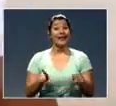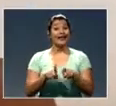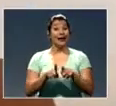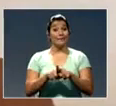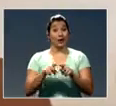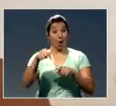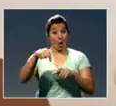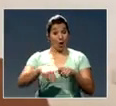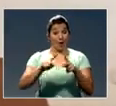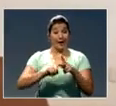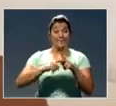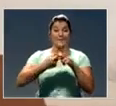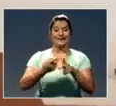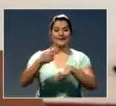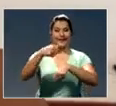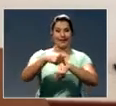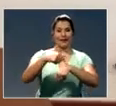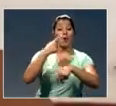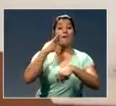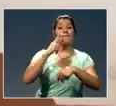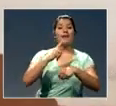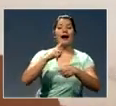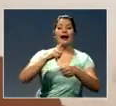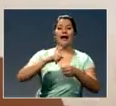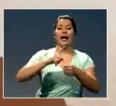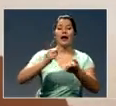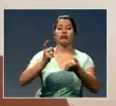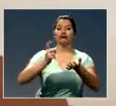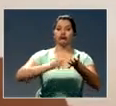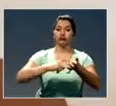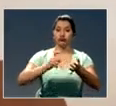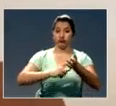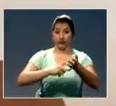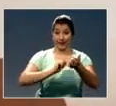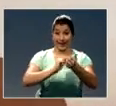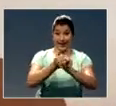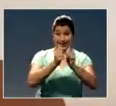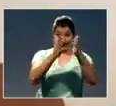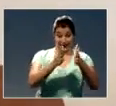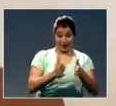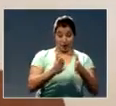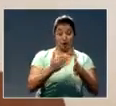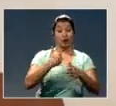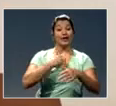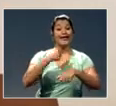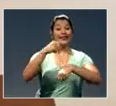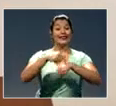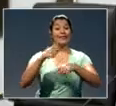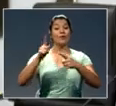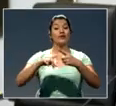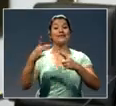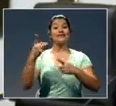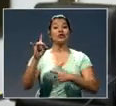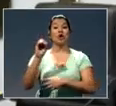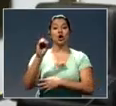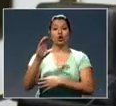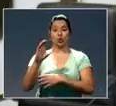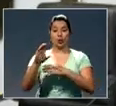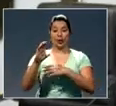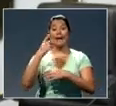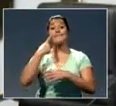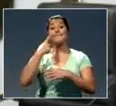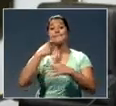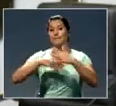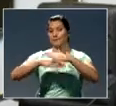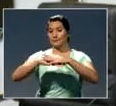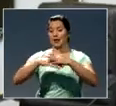empezó la inscripción de candidaturas. Los aspirantes a cargos municipales tendrán hasta el 18 de octubre para inscribirse. Sí, a partir